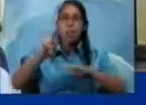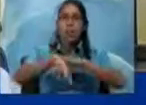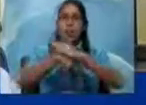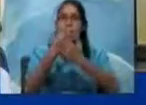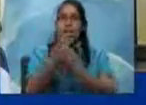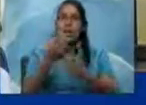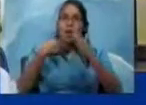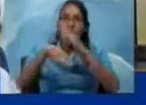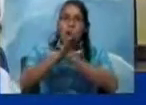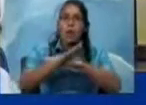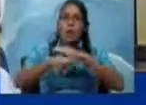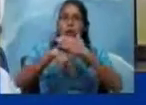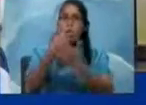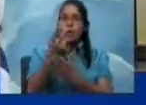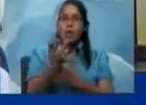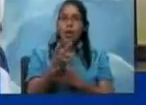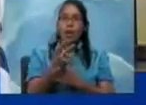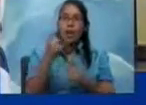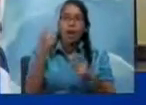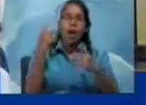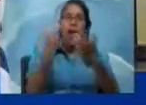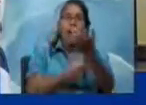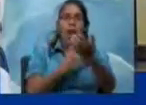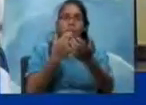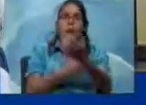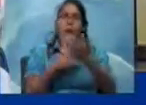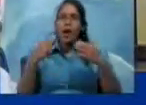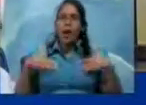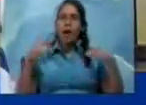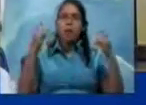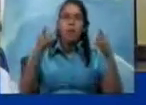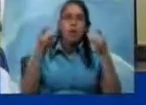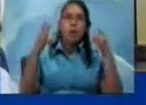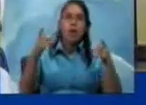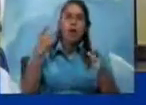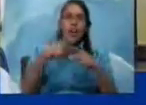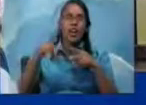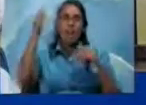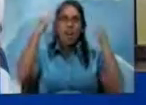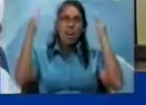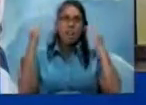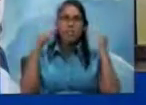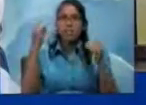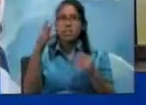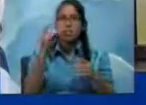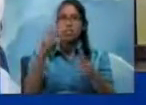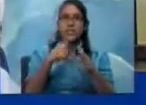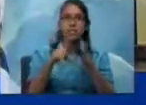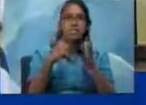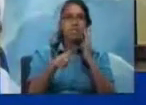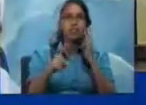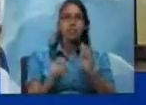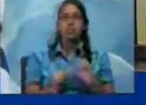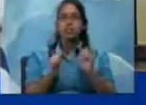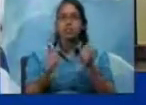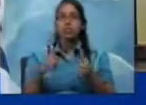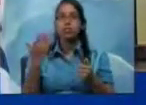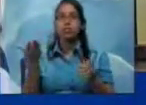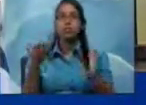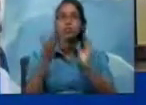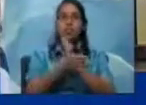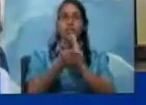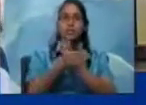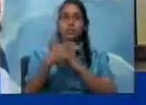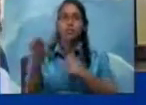a la vigilia Ay hermano mire a mí me duele por aquí me duele por aquí Ay hermano mire lo que pasa es que